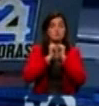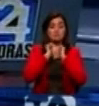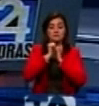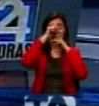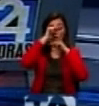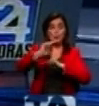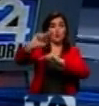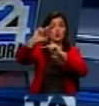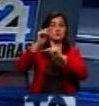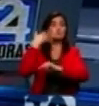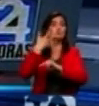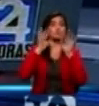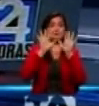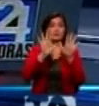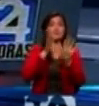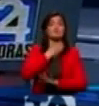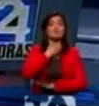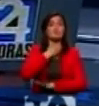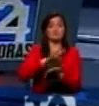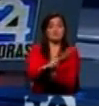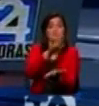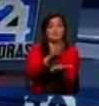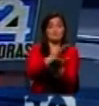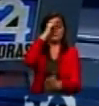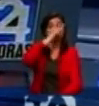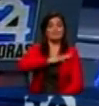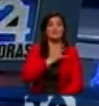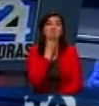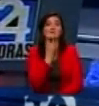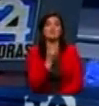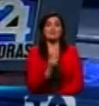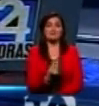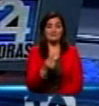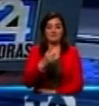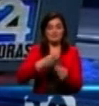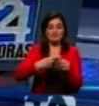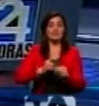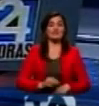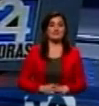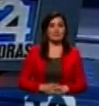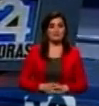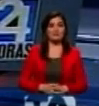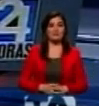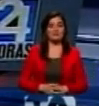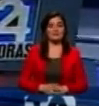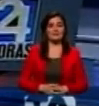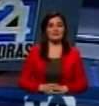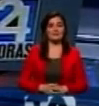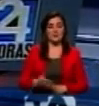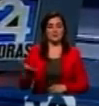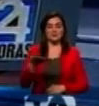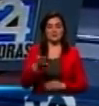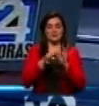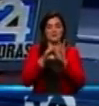cívica del 10 de agosto de 1809 en la Escuela Militar Eloy Alfaro de Quito. Así lo recalcó durante la ceremonia de ascenso de oficiales.